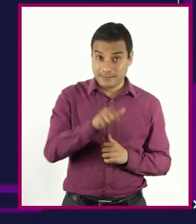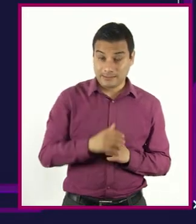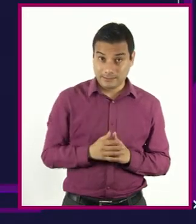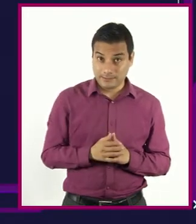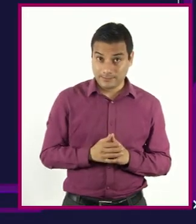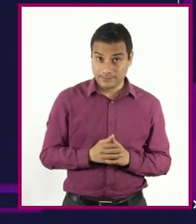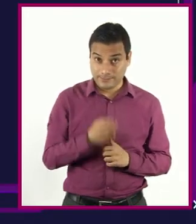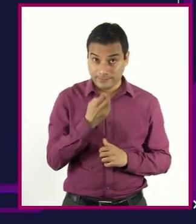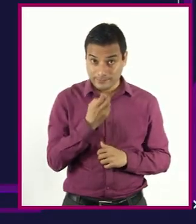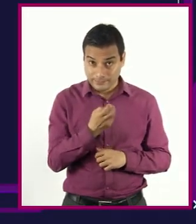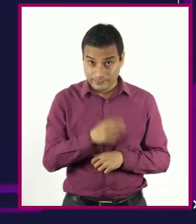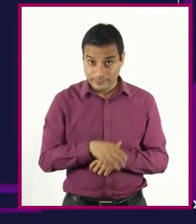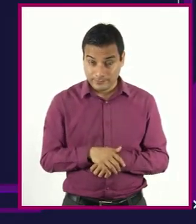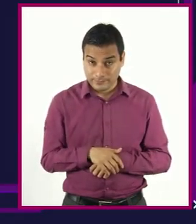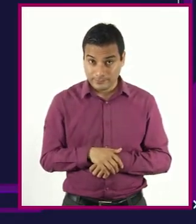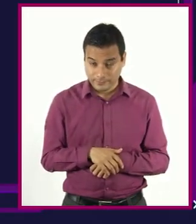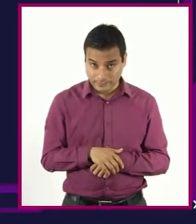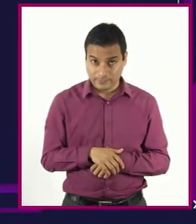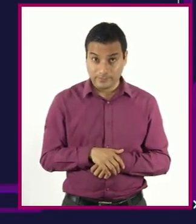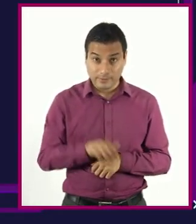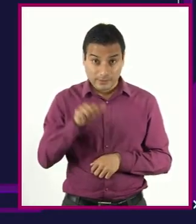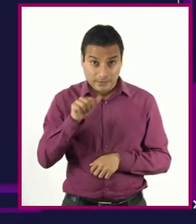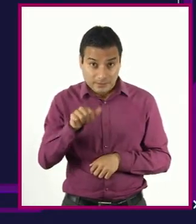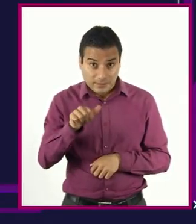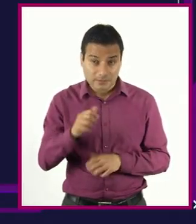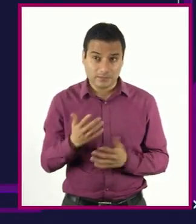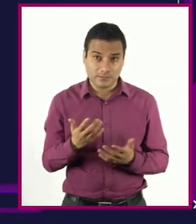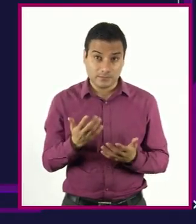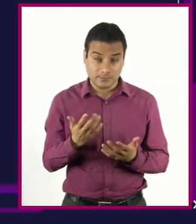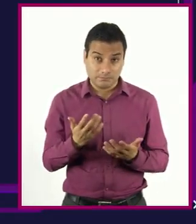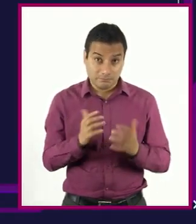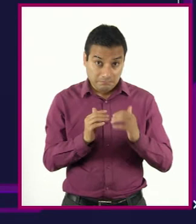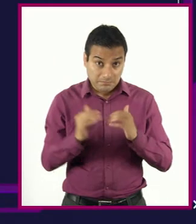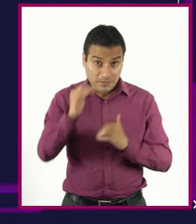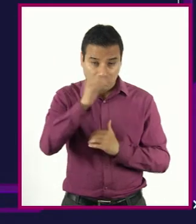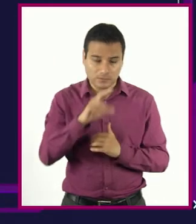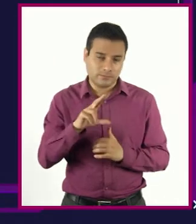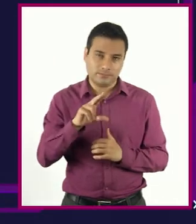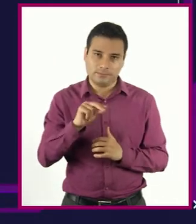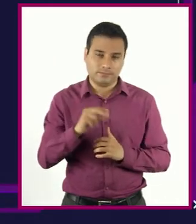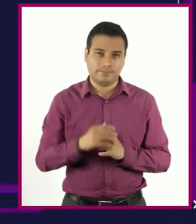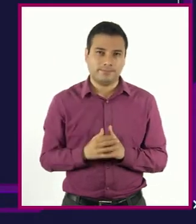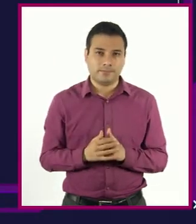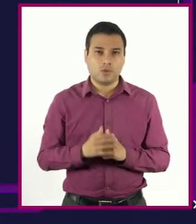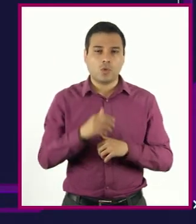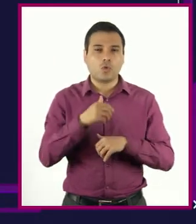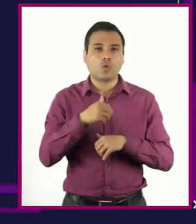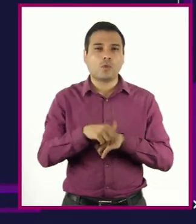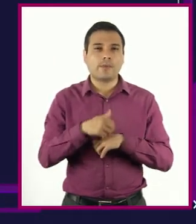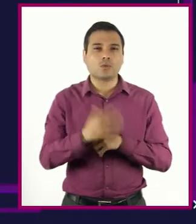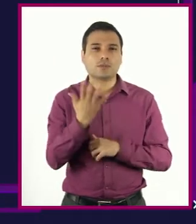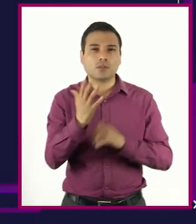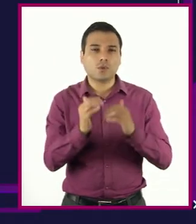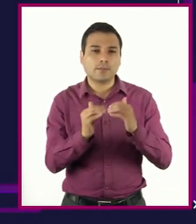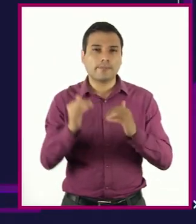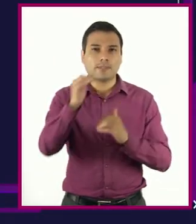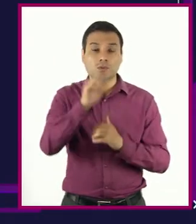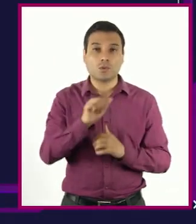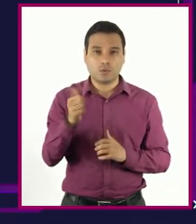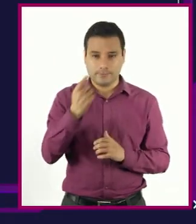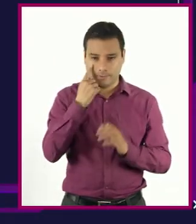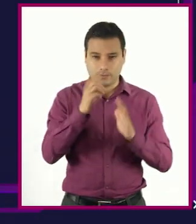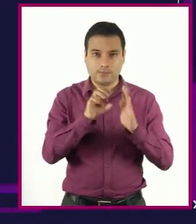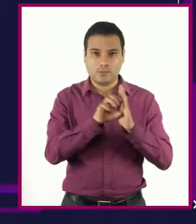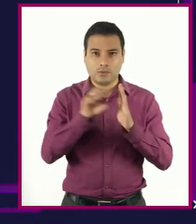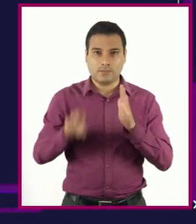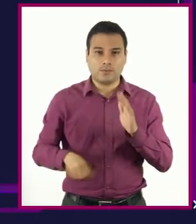que 16. Pero al seleccionar un número mayor a 5, por ejemplo,